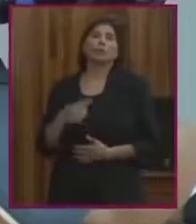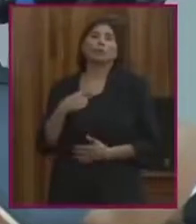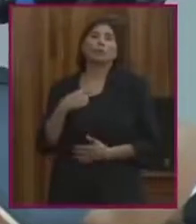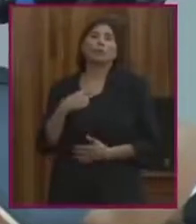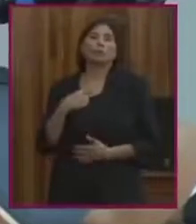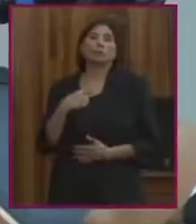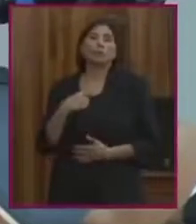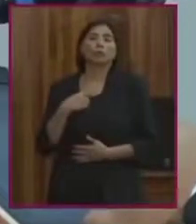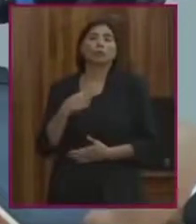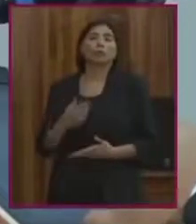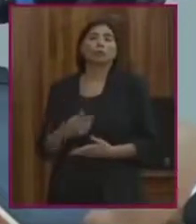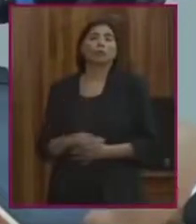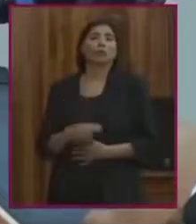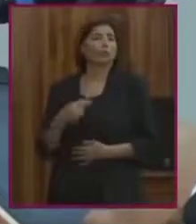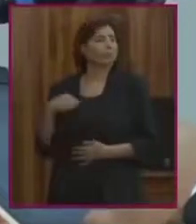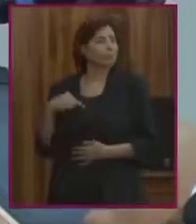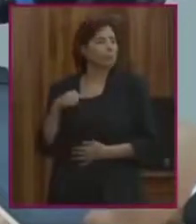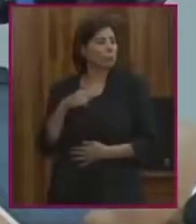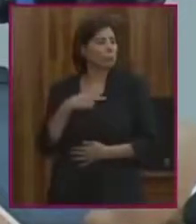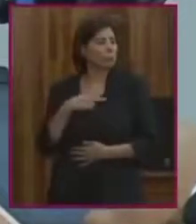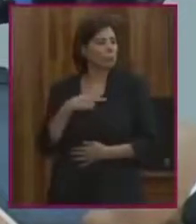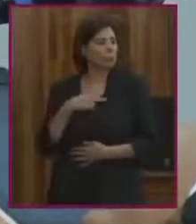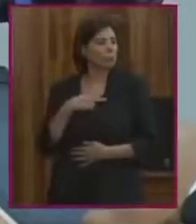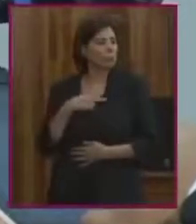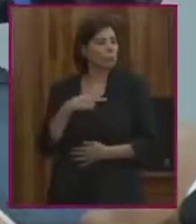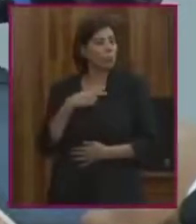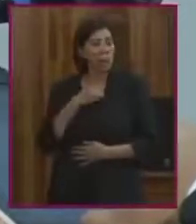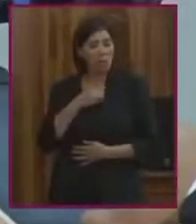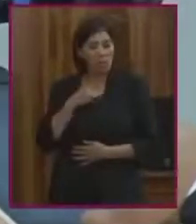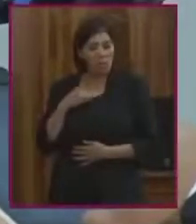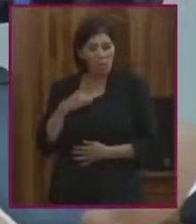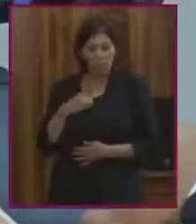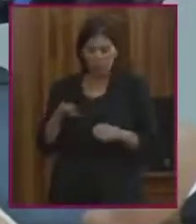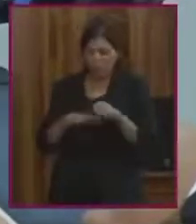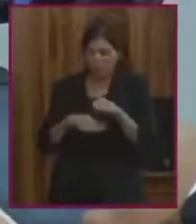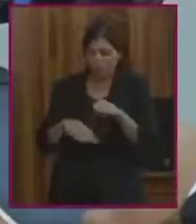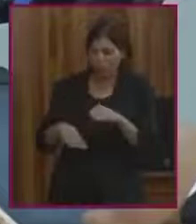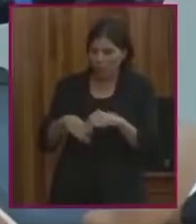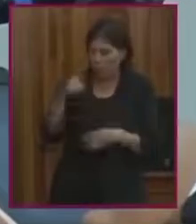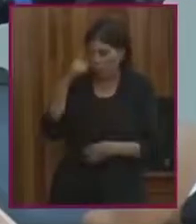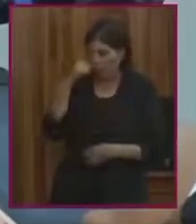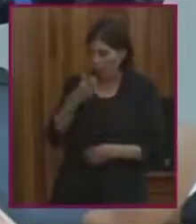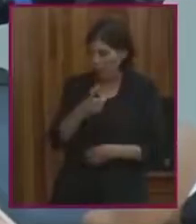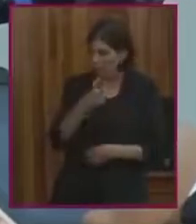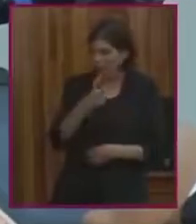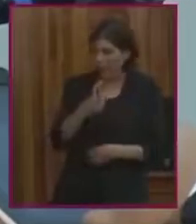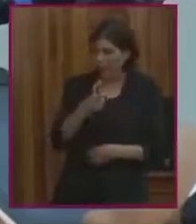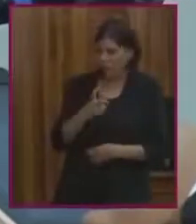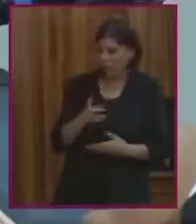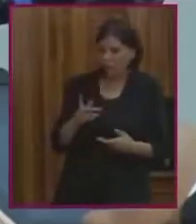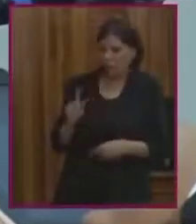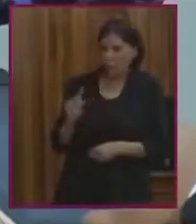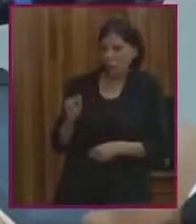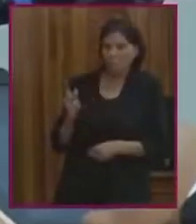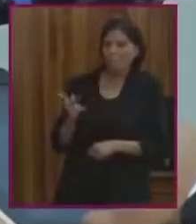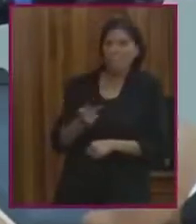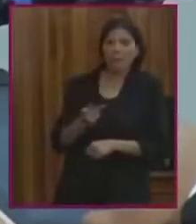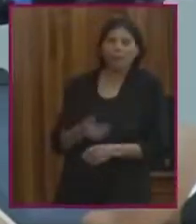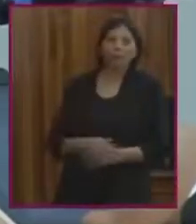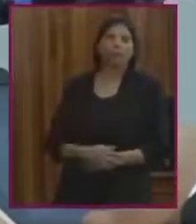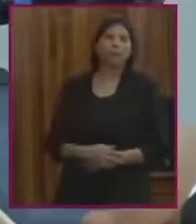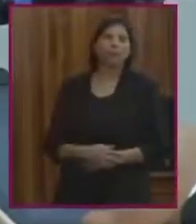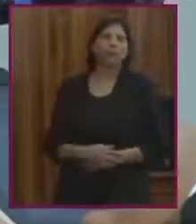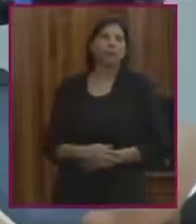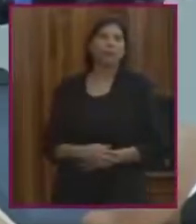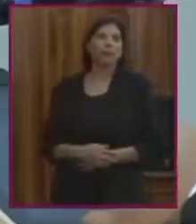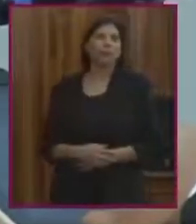cognidependientes en todos los sentidos, y eso tenemos que poner las bases para que esto no ocurra. Por ello, creo que hay dos